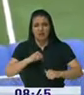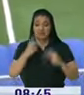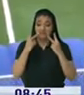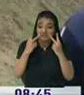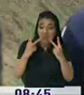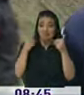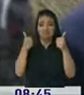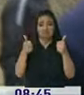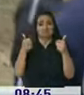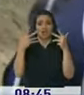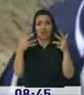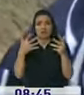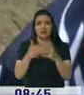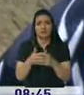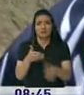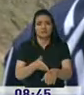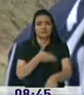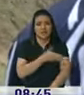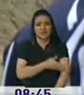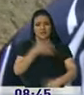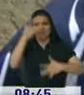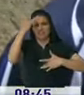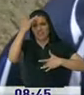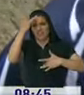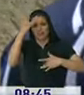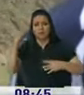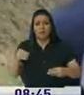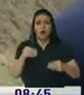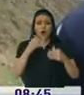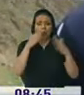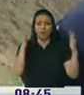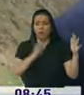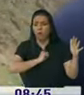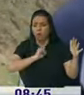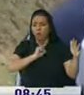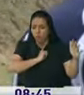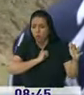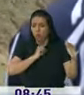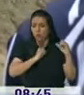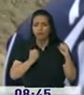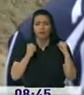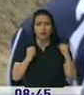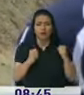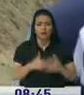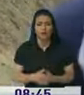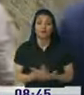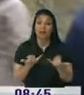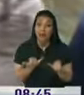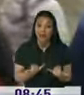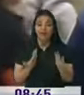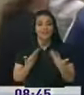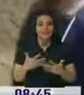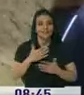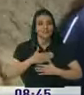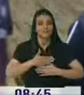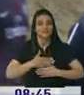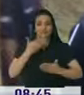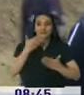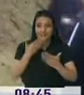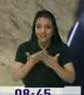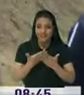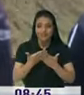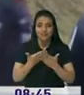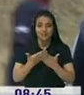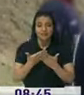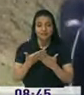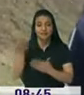esta obra. Los enfermábamos más por el polvo y sus malas condiciones que tenía. Ahora, gracias a